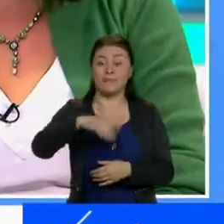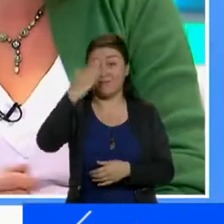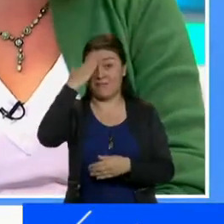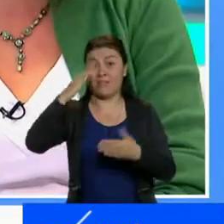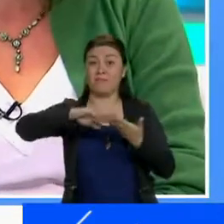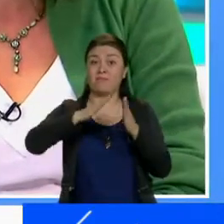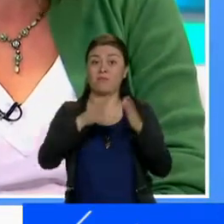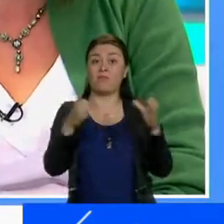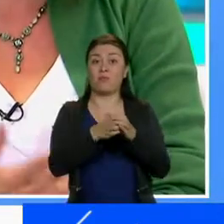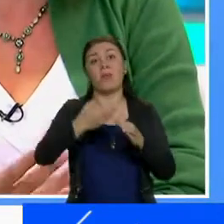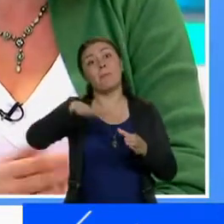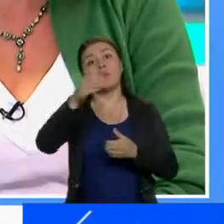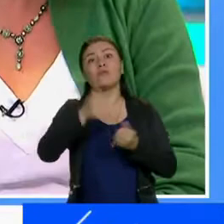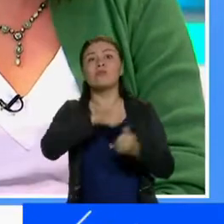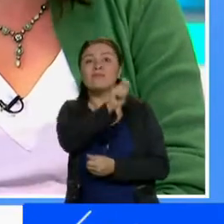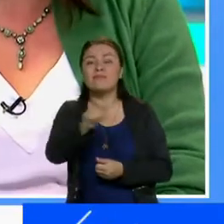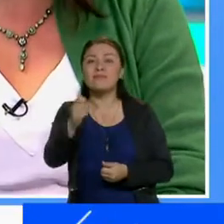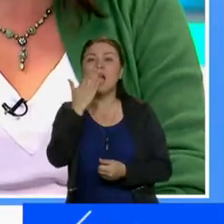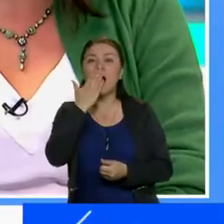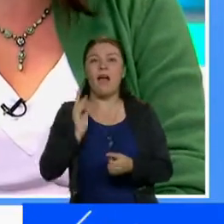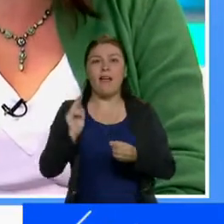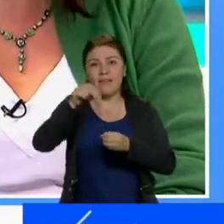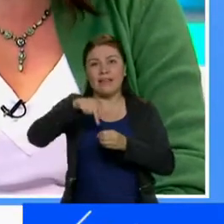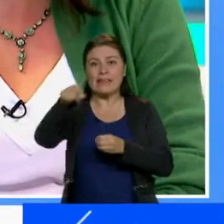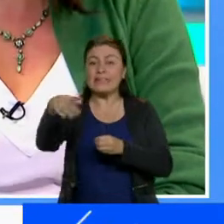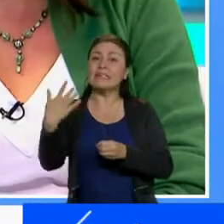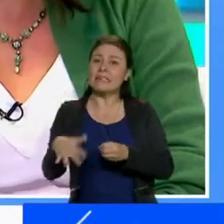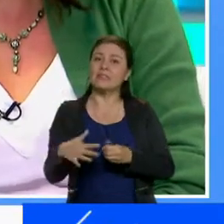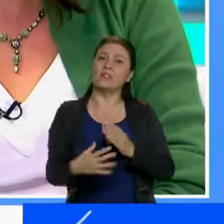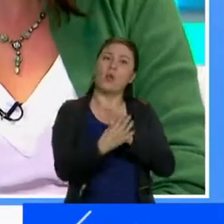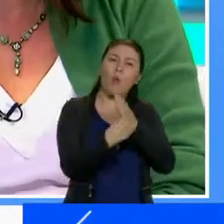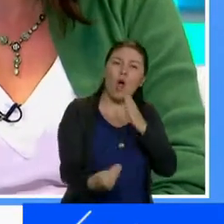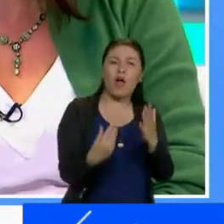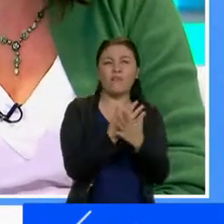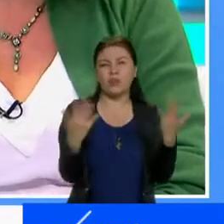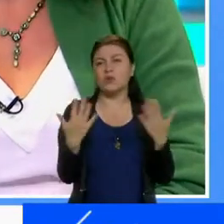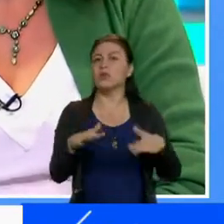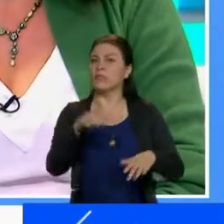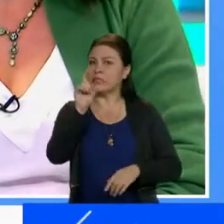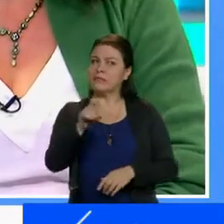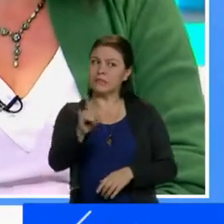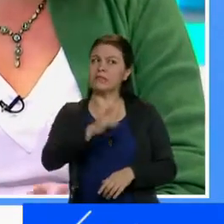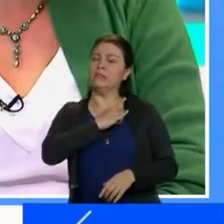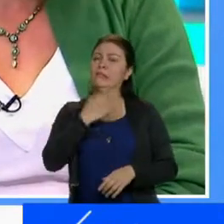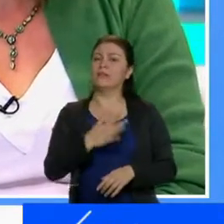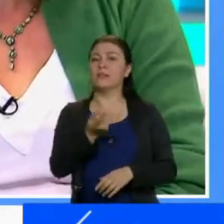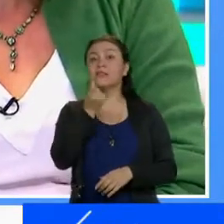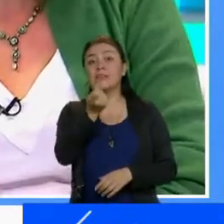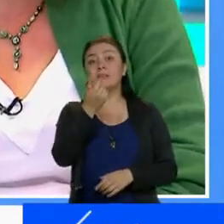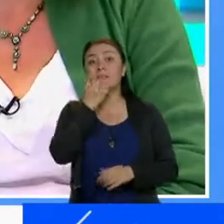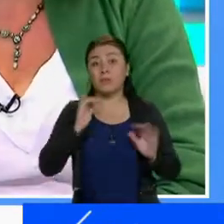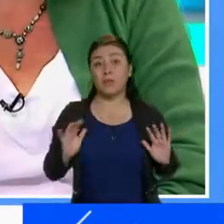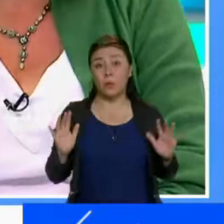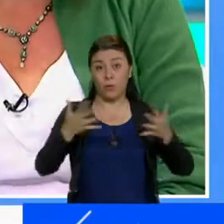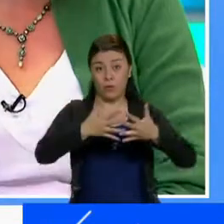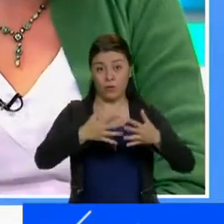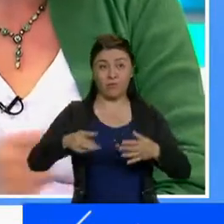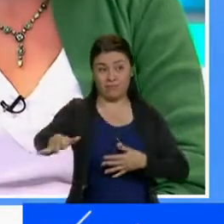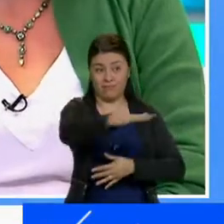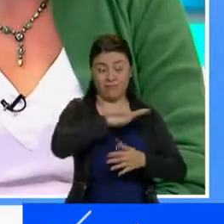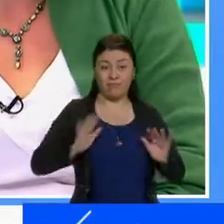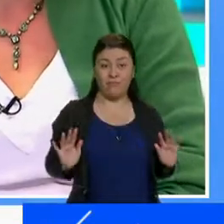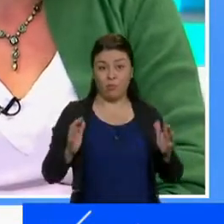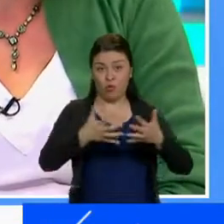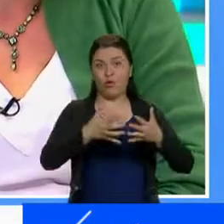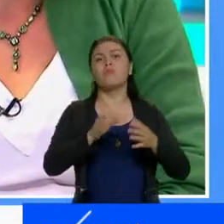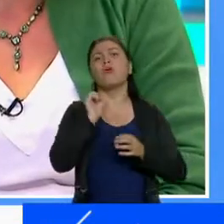ella es población indígena, y por eso pues tenemos que tener también una sensibilidad muy especial. Mocoa, a diferencia de muchos